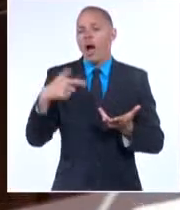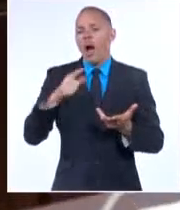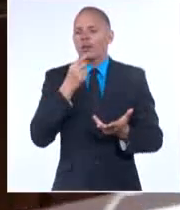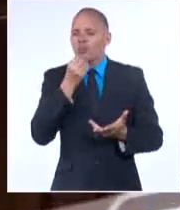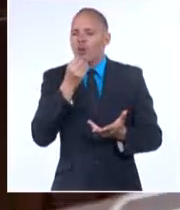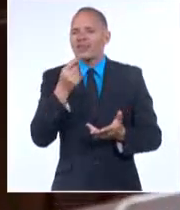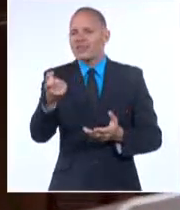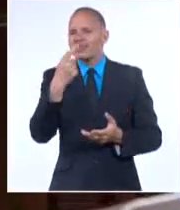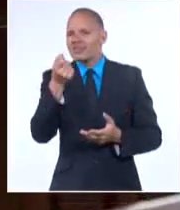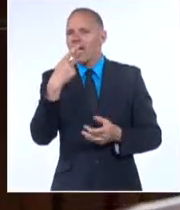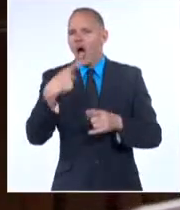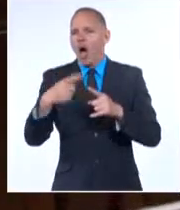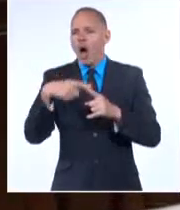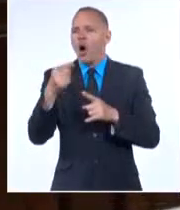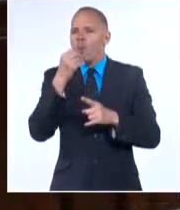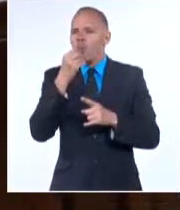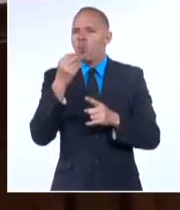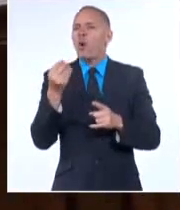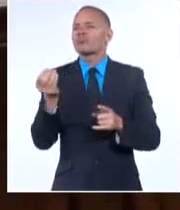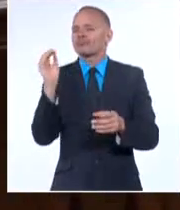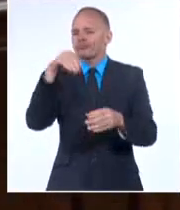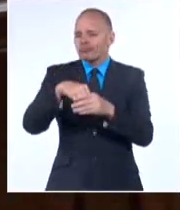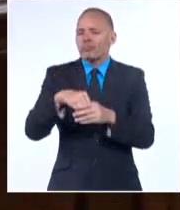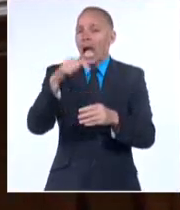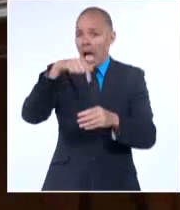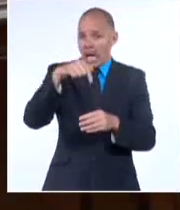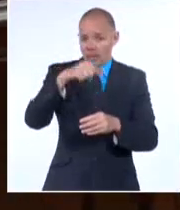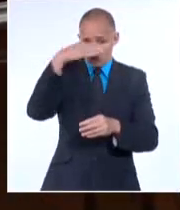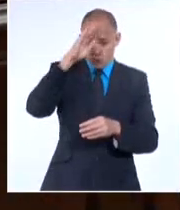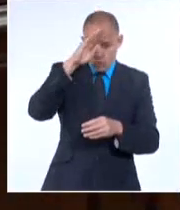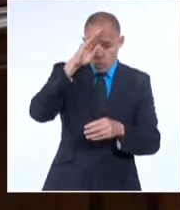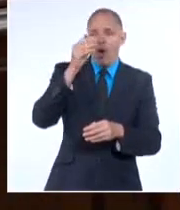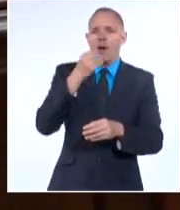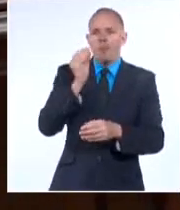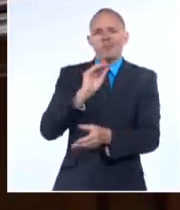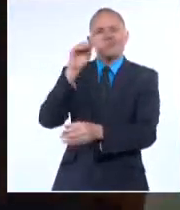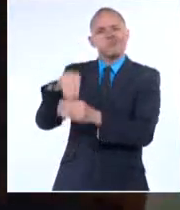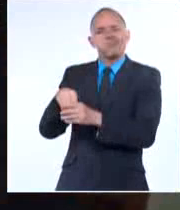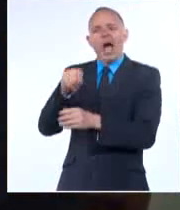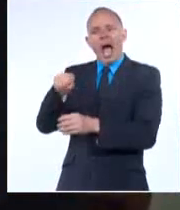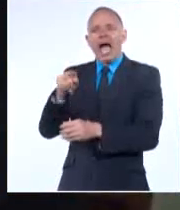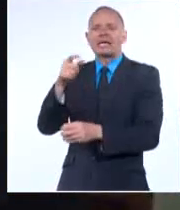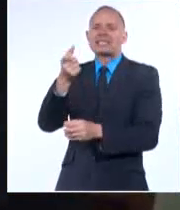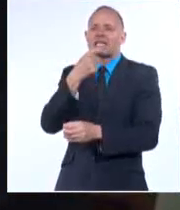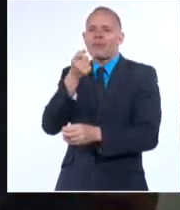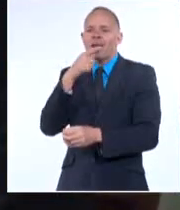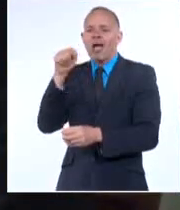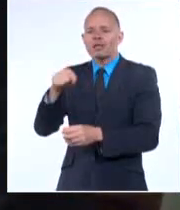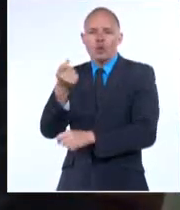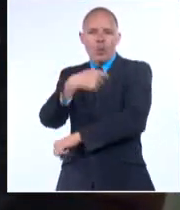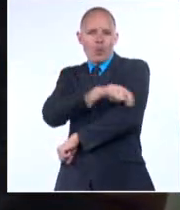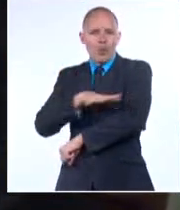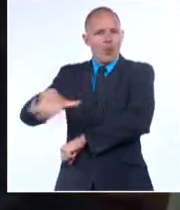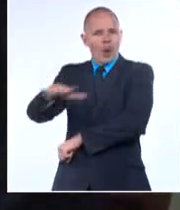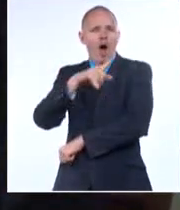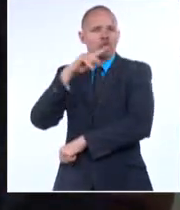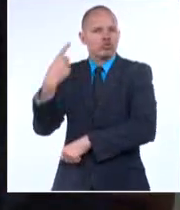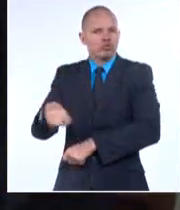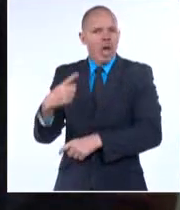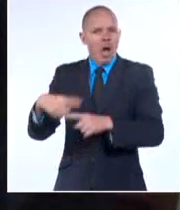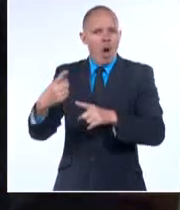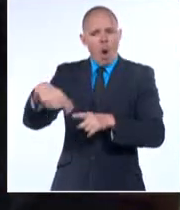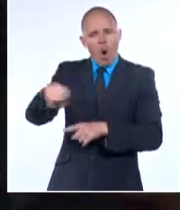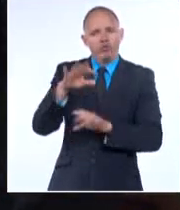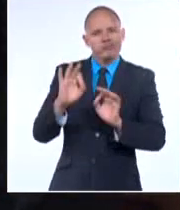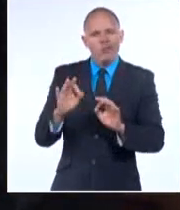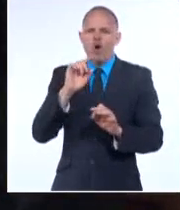de medicamentos líderes de la biotecnología cubana en protocolos de tratamiento para el pueblo de Rusia y el fortalecimiento